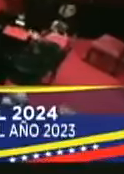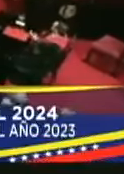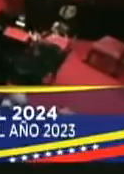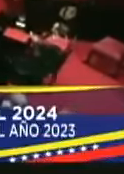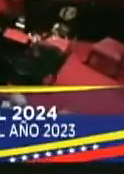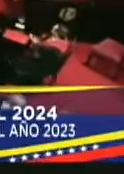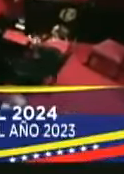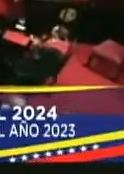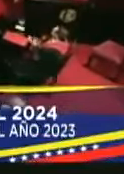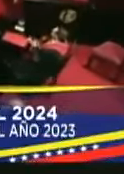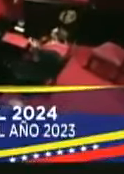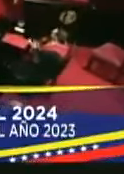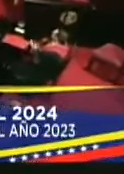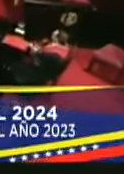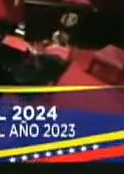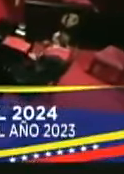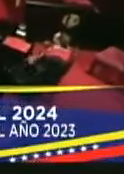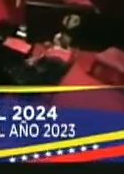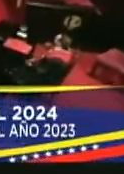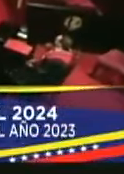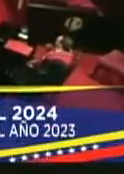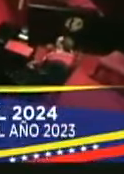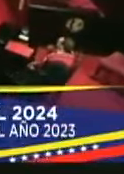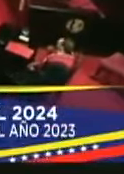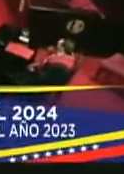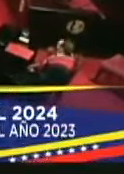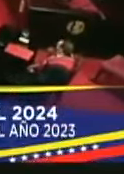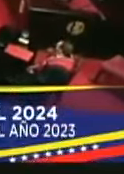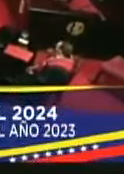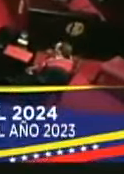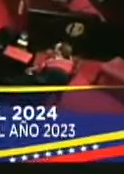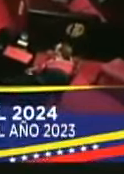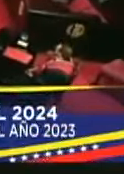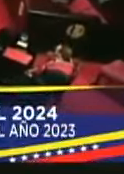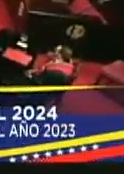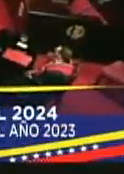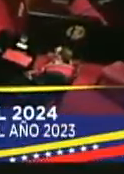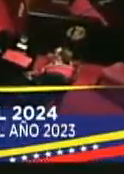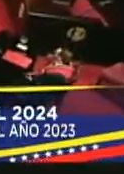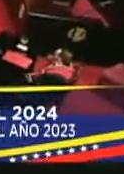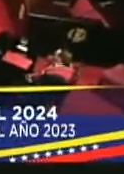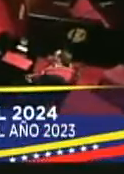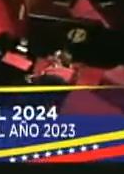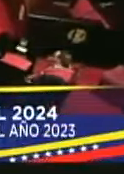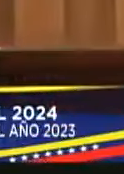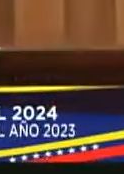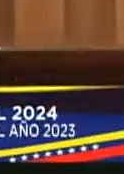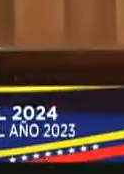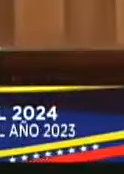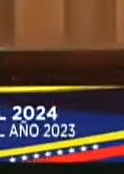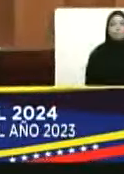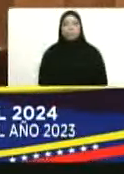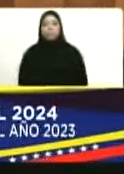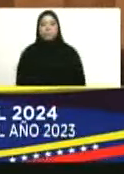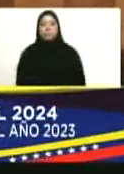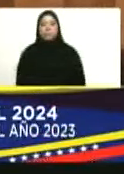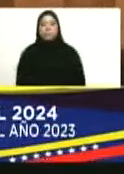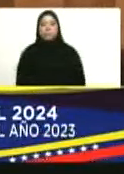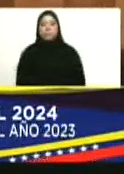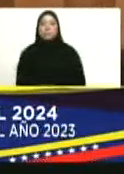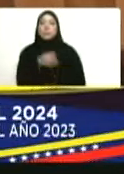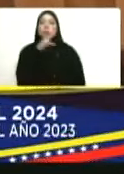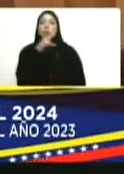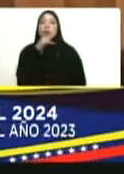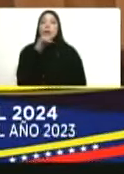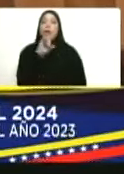sean secretos. Y puede haber sorpresas para los hablachentos y los ridículos que se toman las fotos y sacan